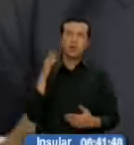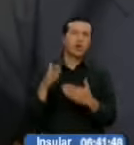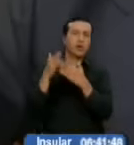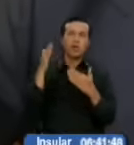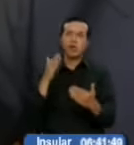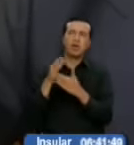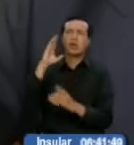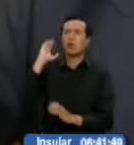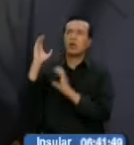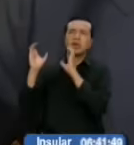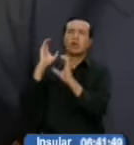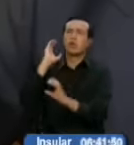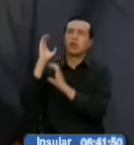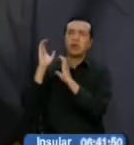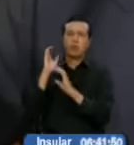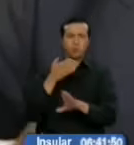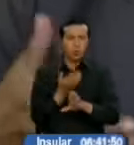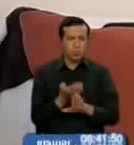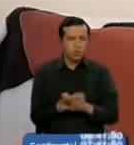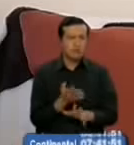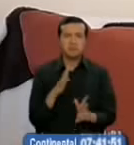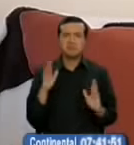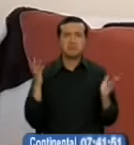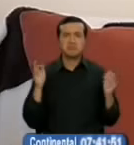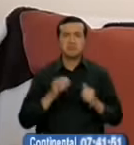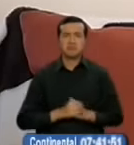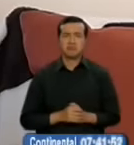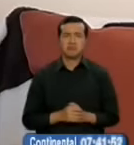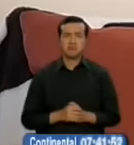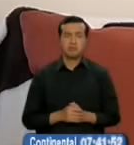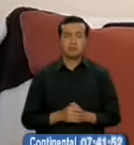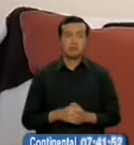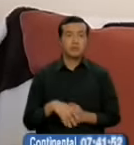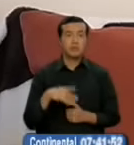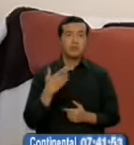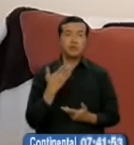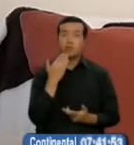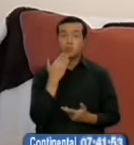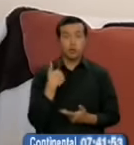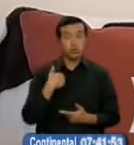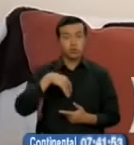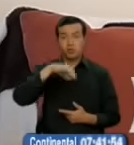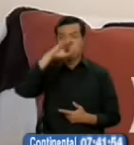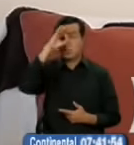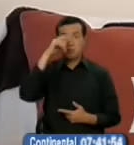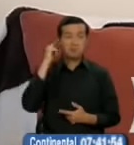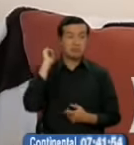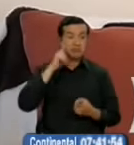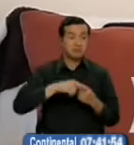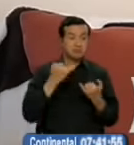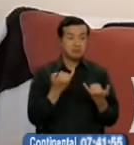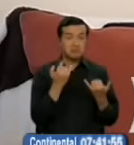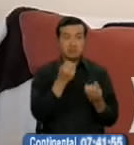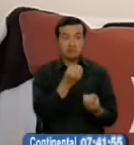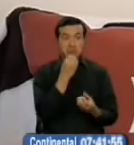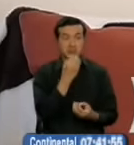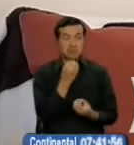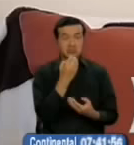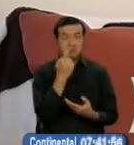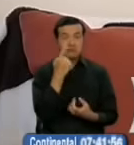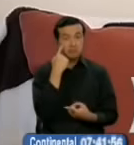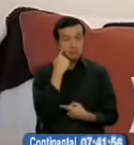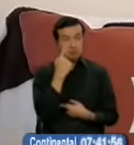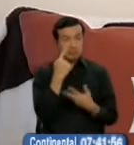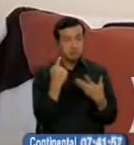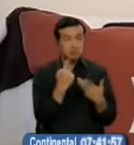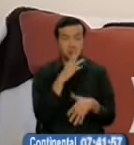al gobierno sin una oferta de cambio concreta. Y nadie sabe, al menos yo no he recibido en toda la información que he escuchado